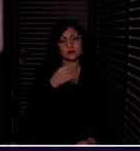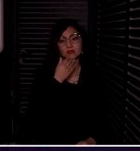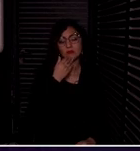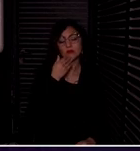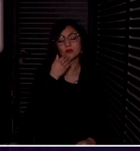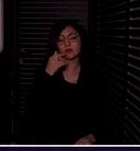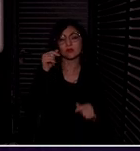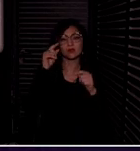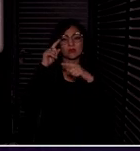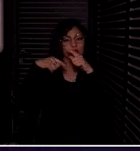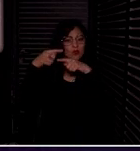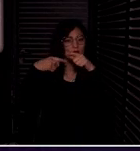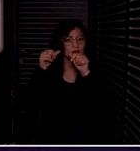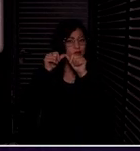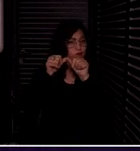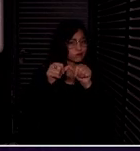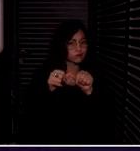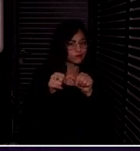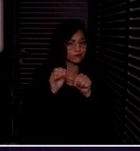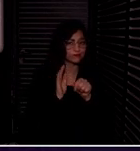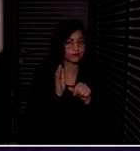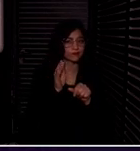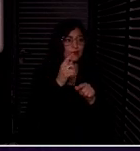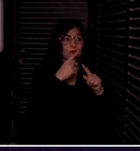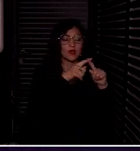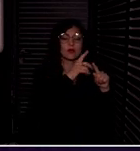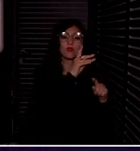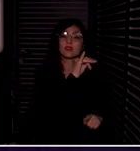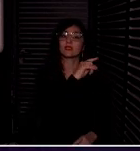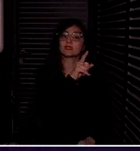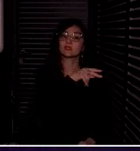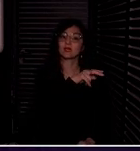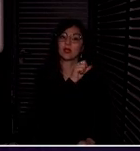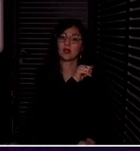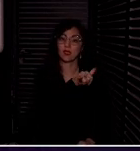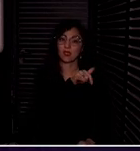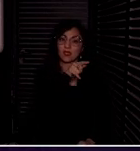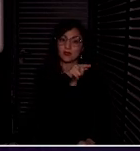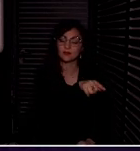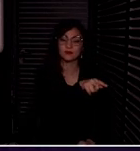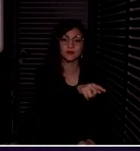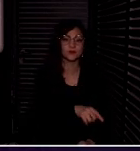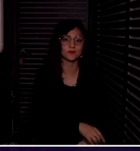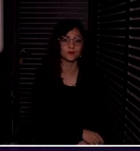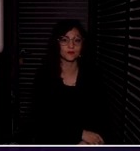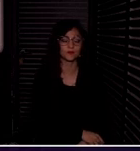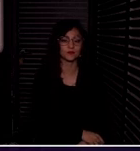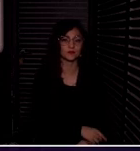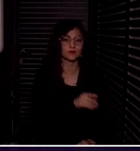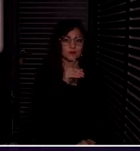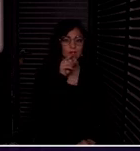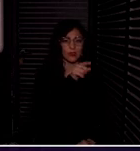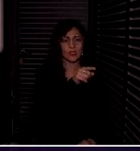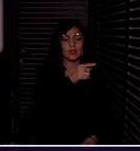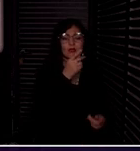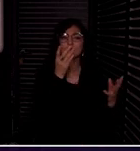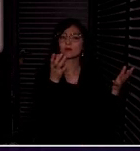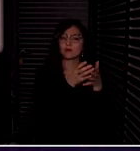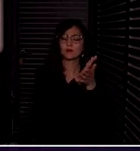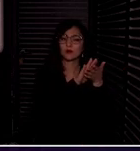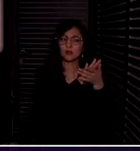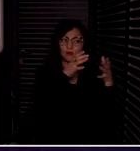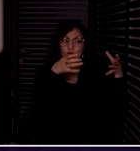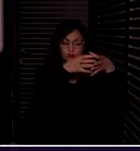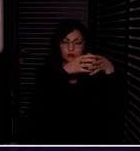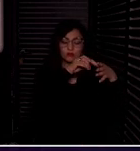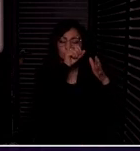el tiempo. La hipótesis Disney, que es la hegemonía de proveedores de contenido frente al dominio de las telecomunicaciones, si